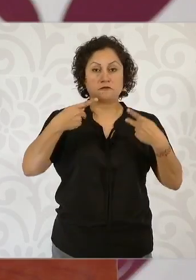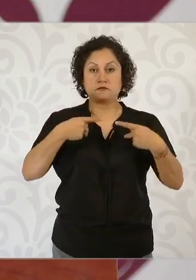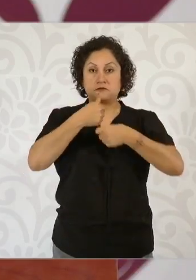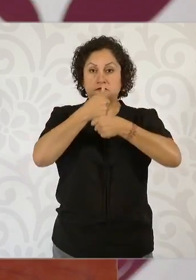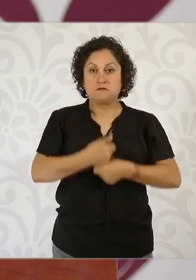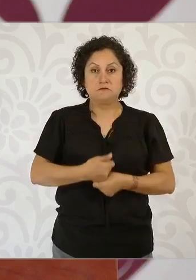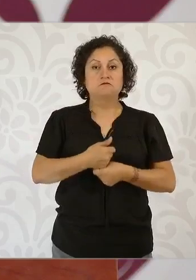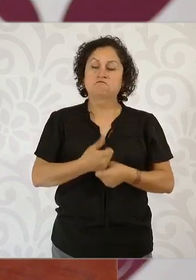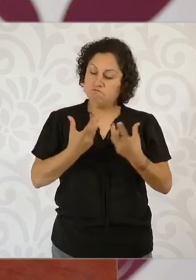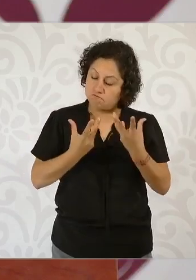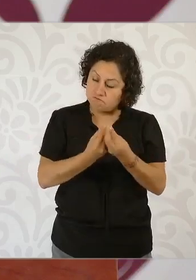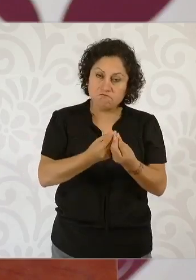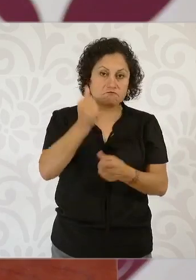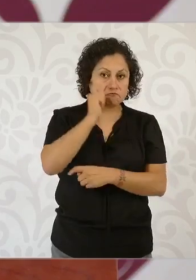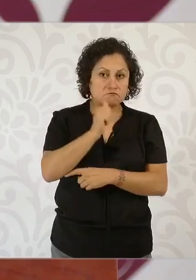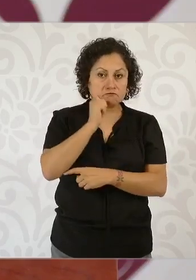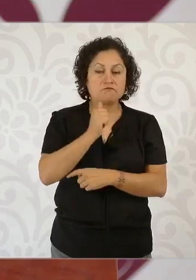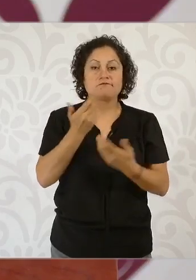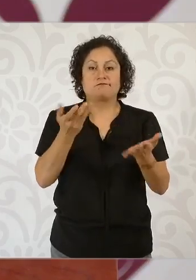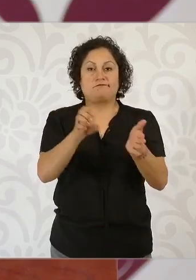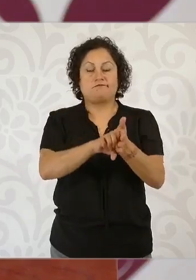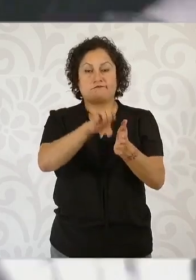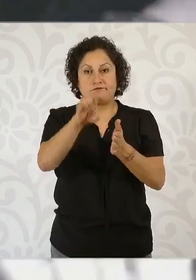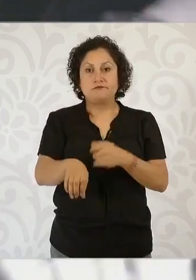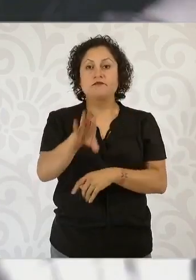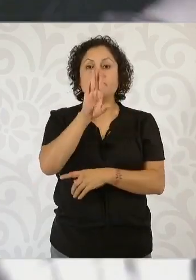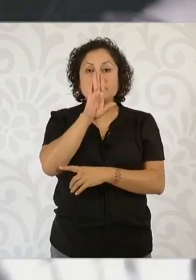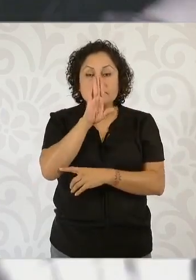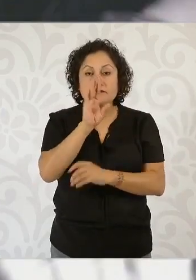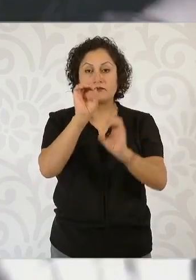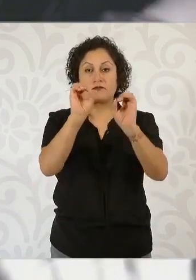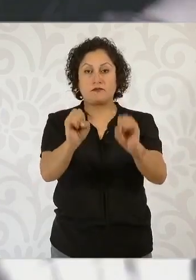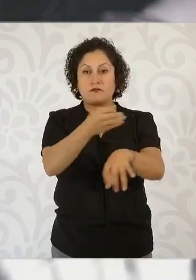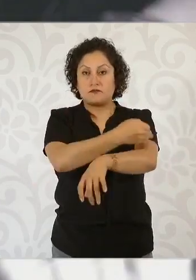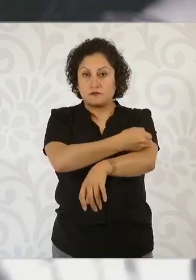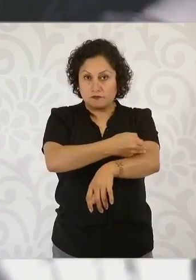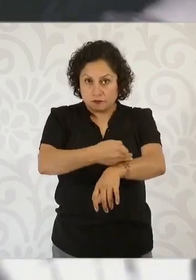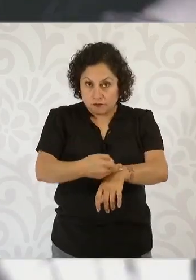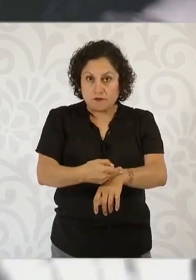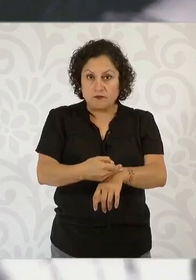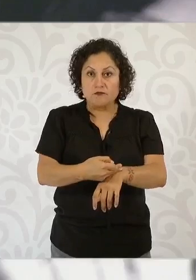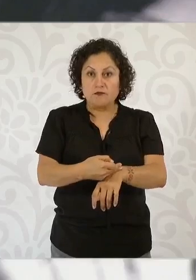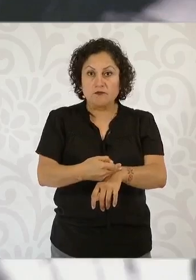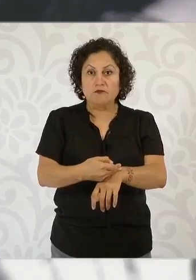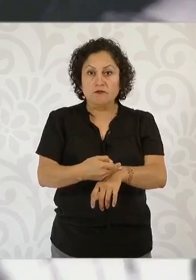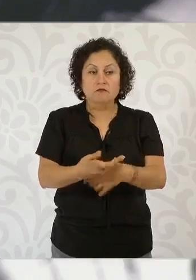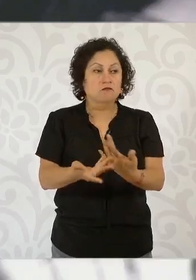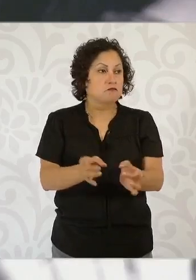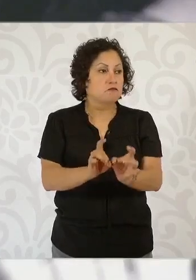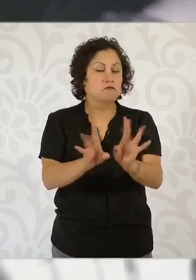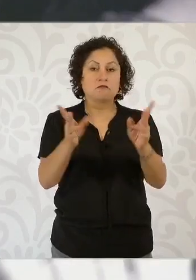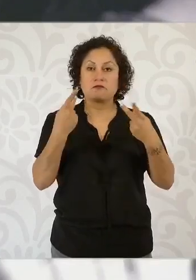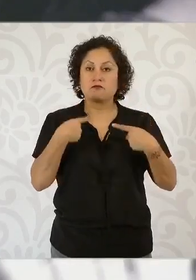El dolor que puede sentir una madre, un familiar, por una persona desaparecida,